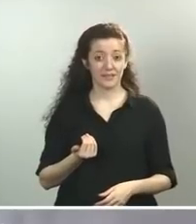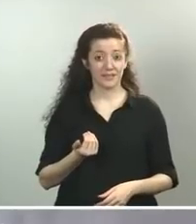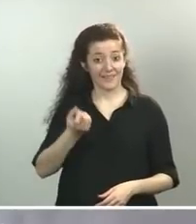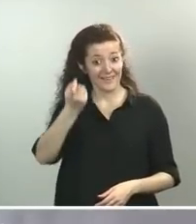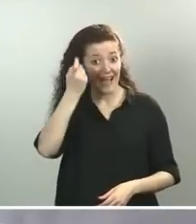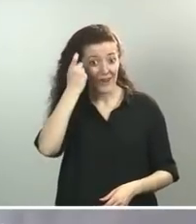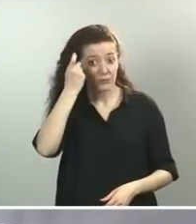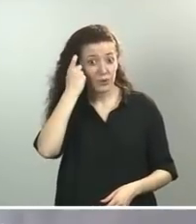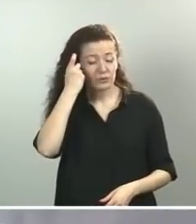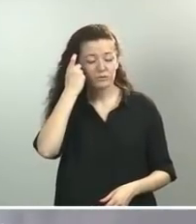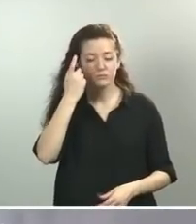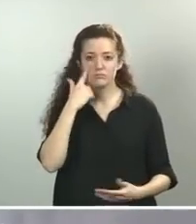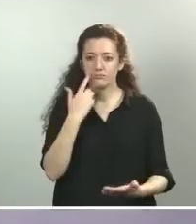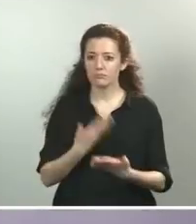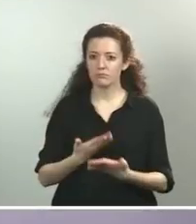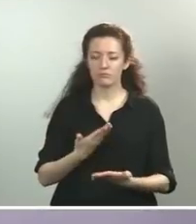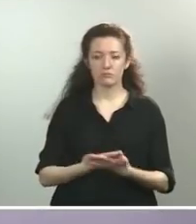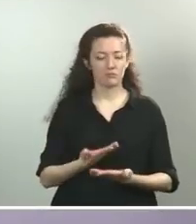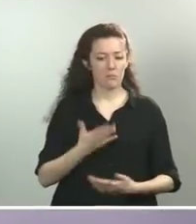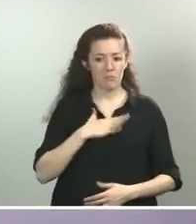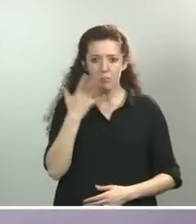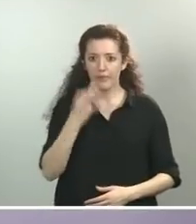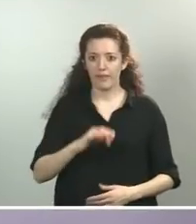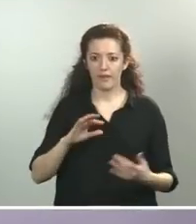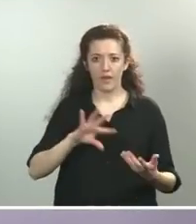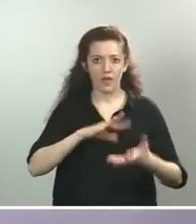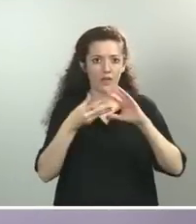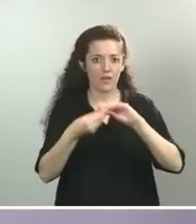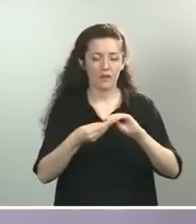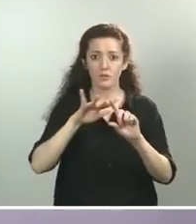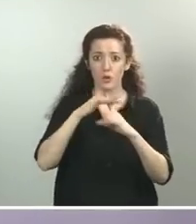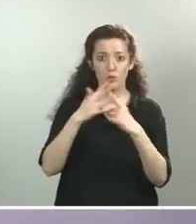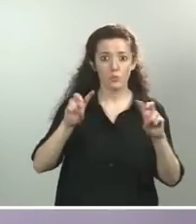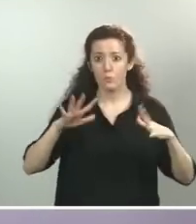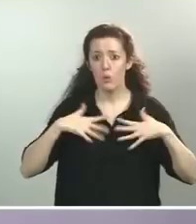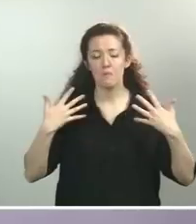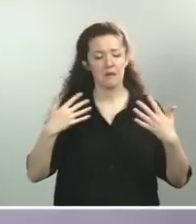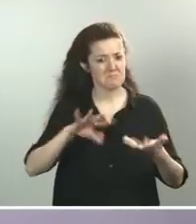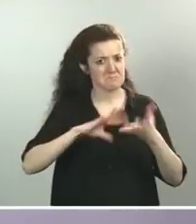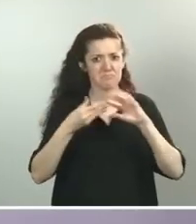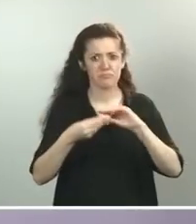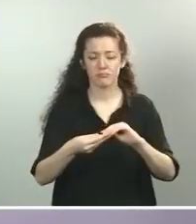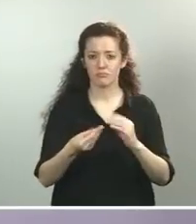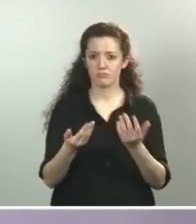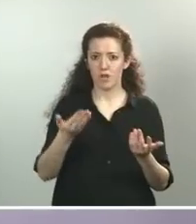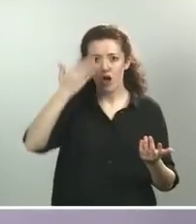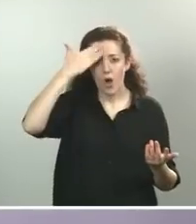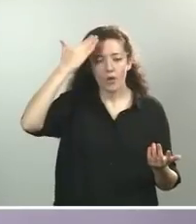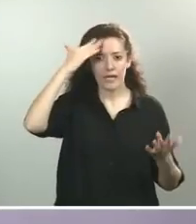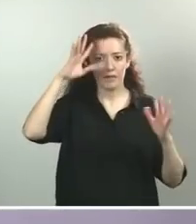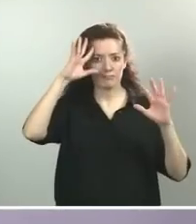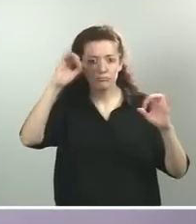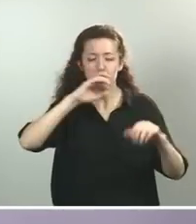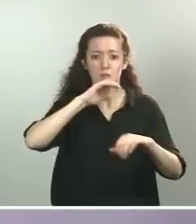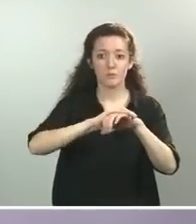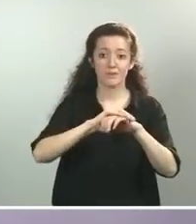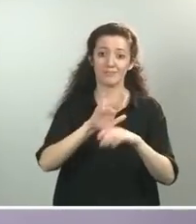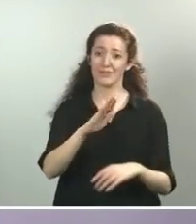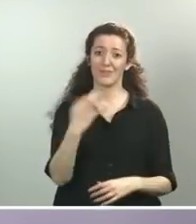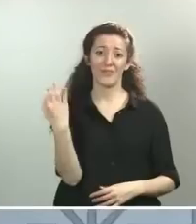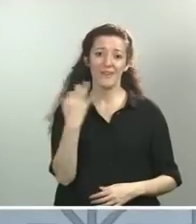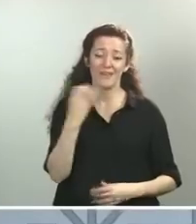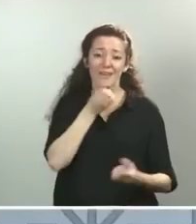de responsabilidade, de sentido comun, extraordinária, pero, ao mesmo tempo, necesitan información e necesitan ser oídos.